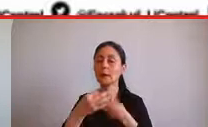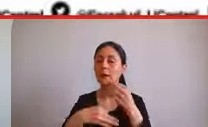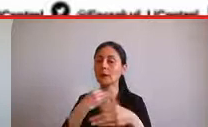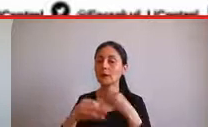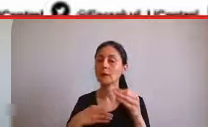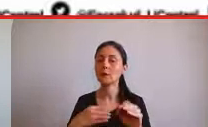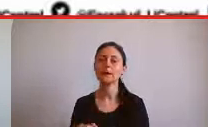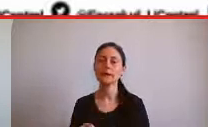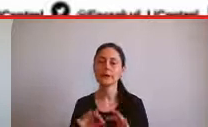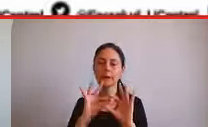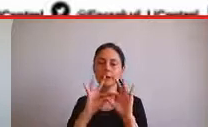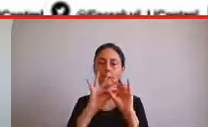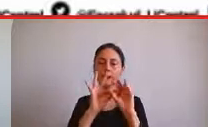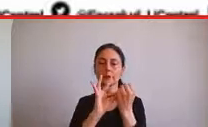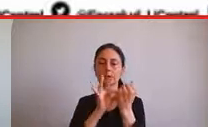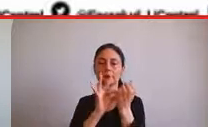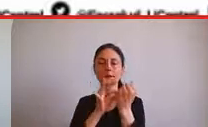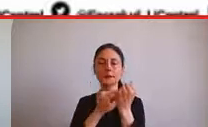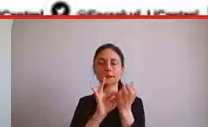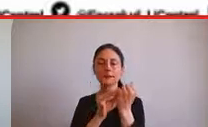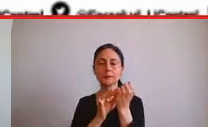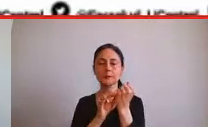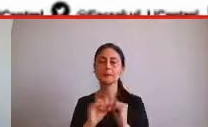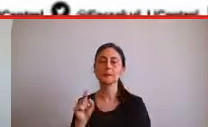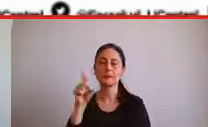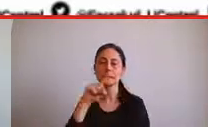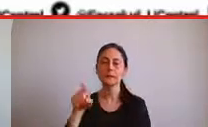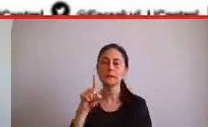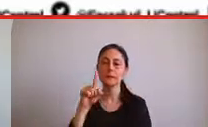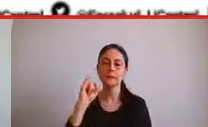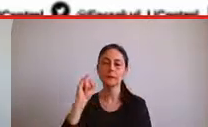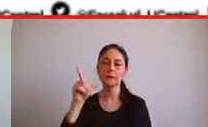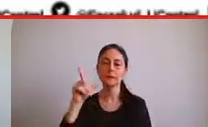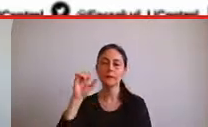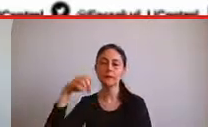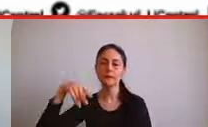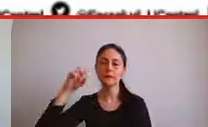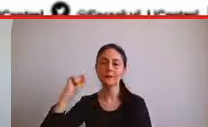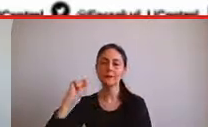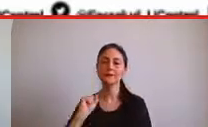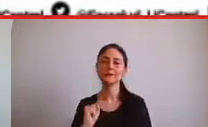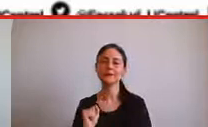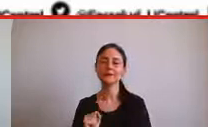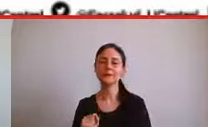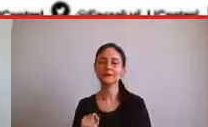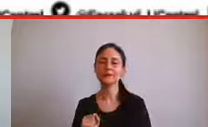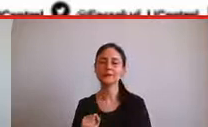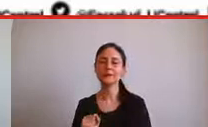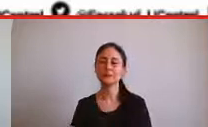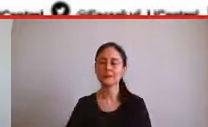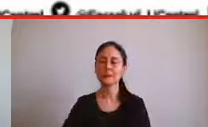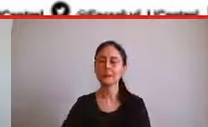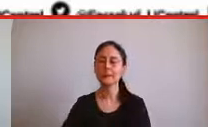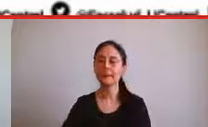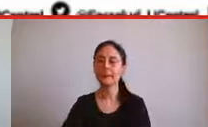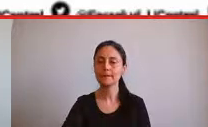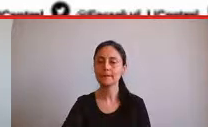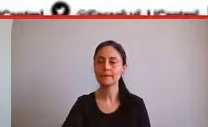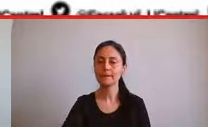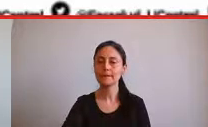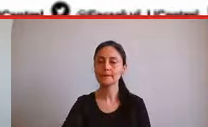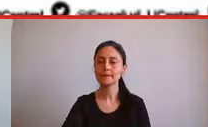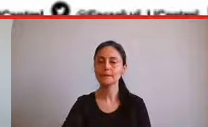a cargo de la señora Silvana Navarrete, que no sé si puedo pedirle que encienda su